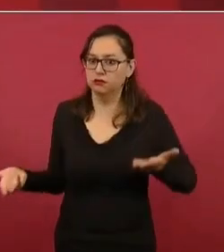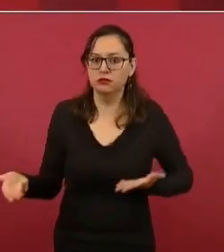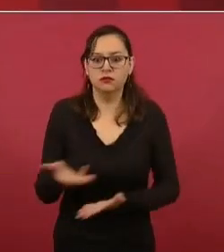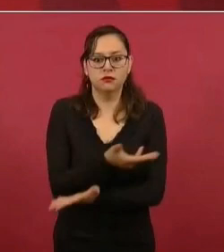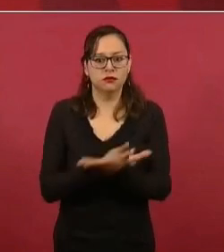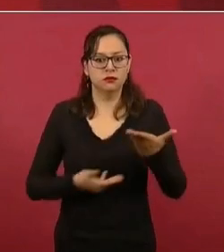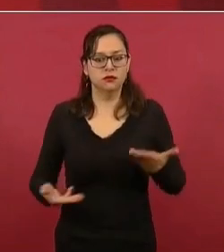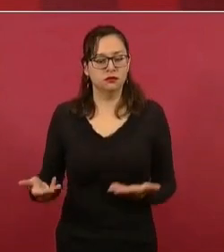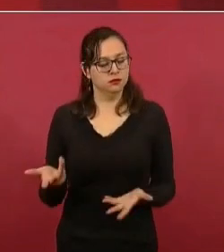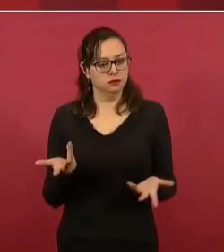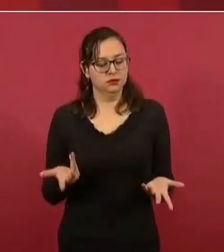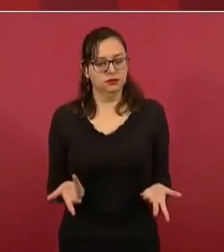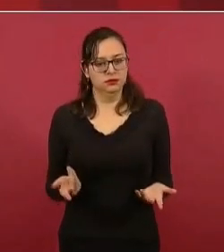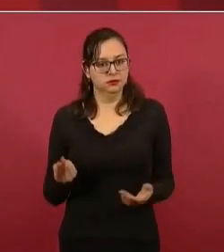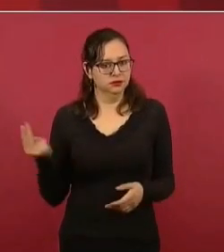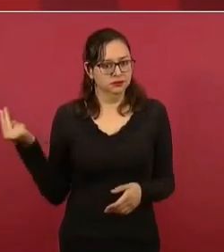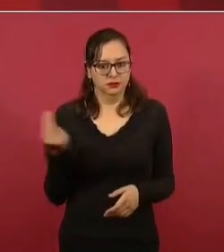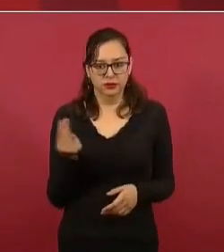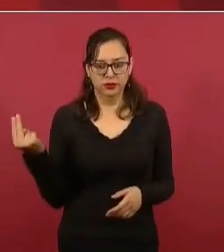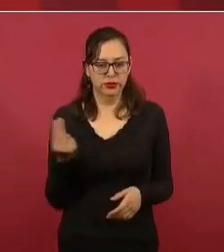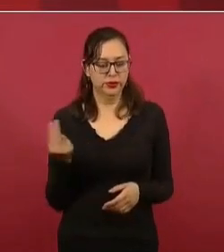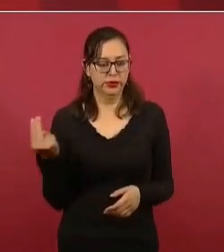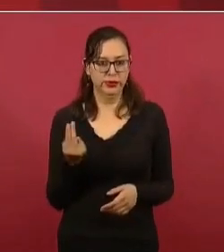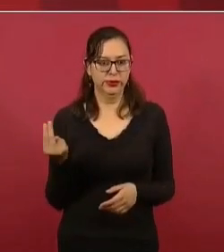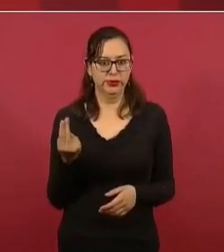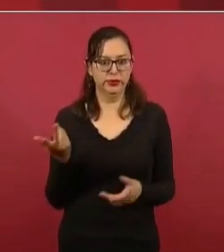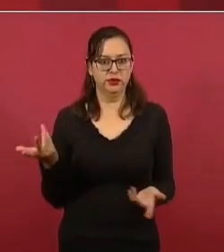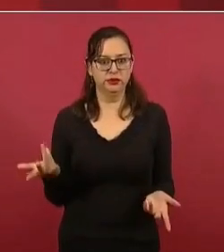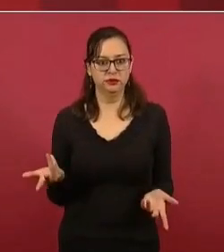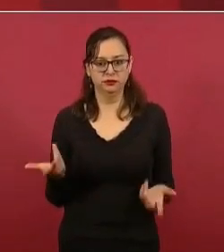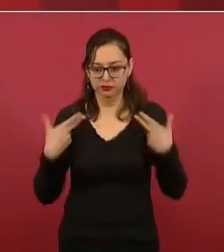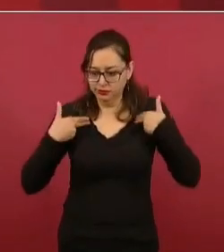atraviesa por el centro